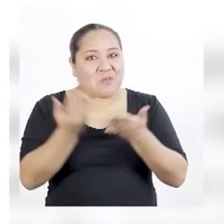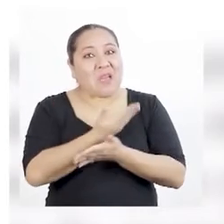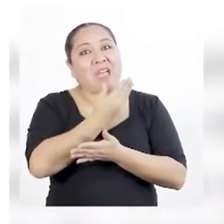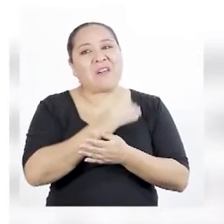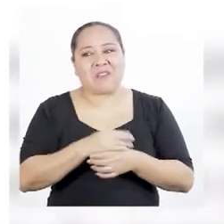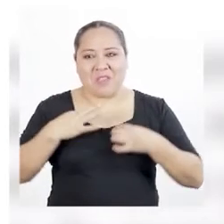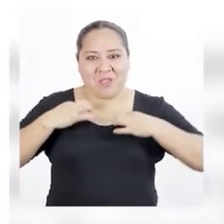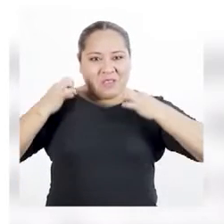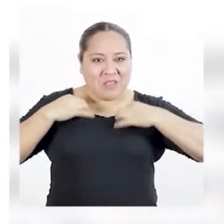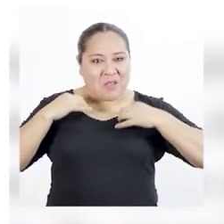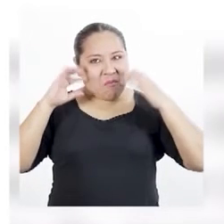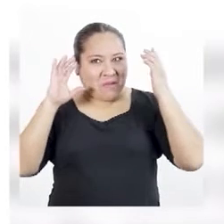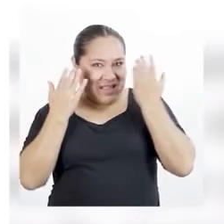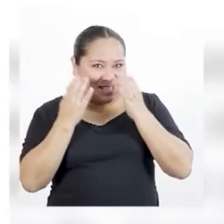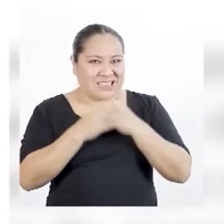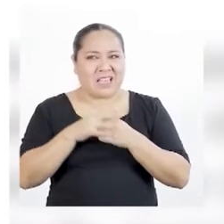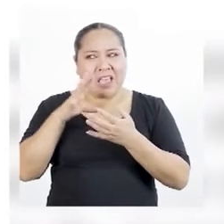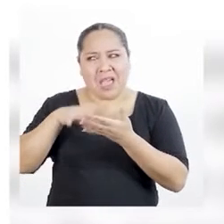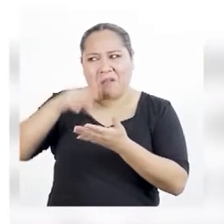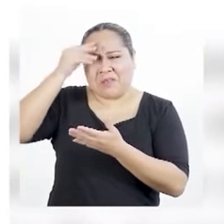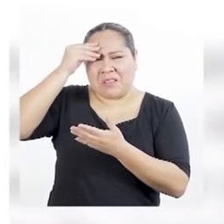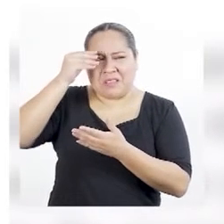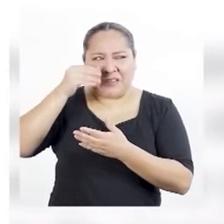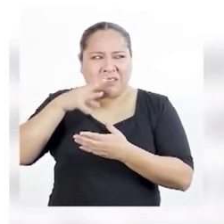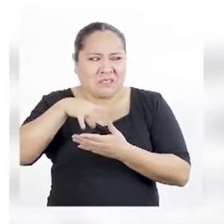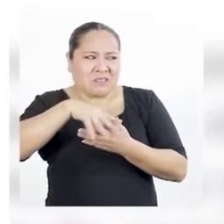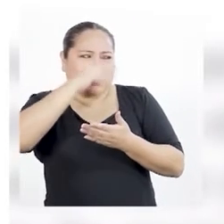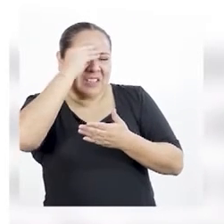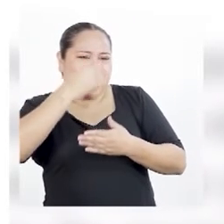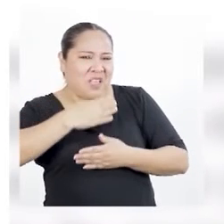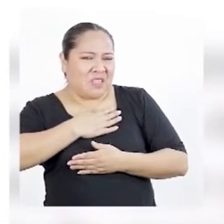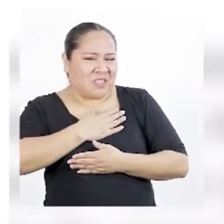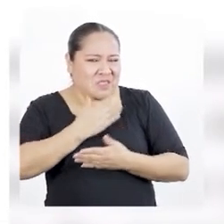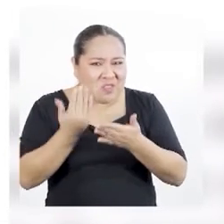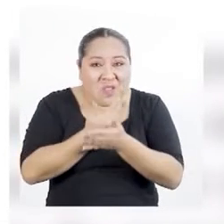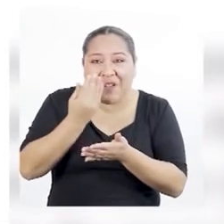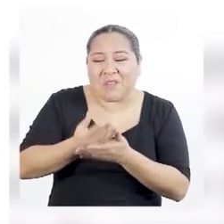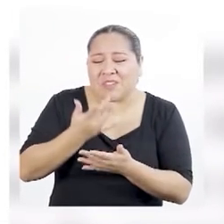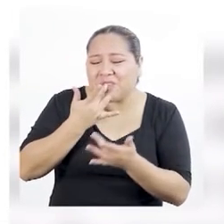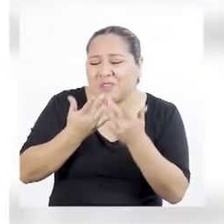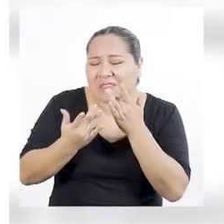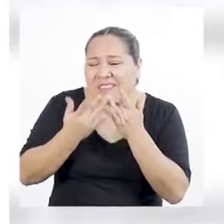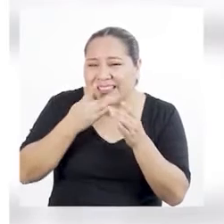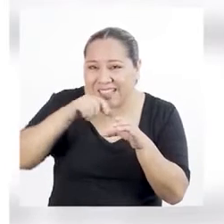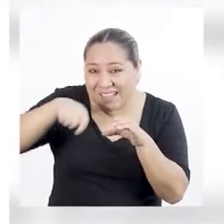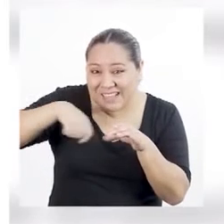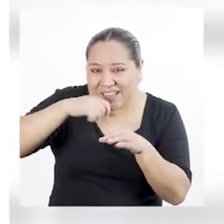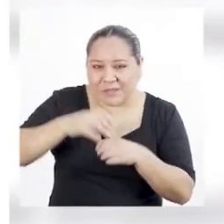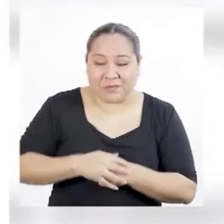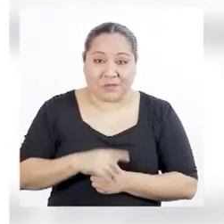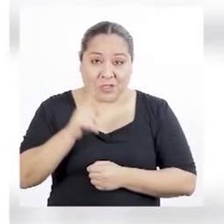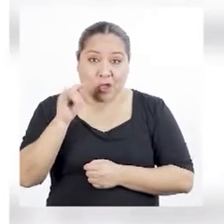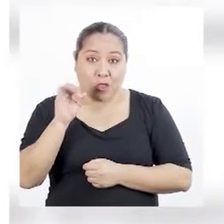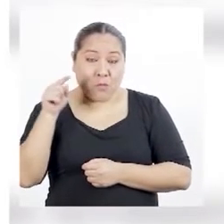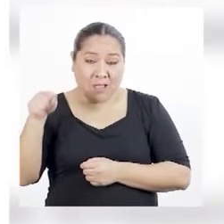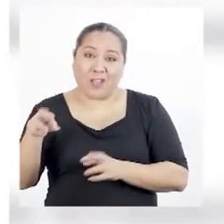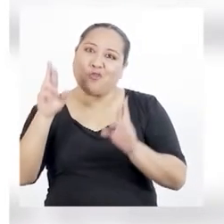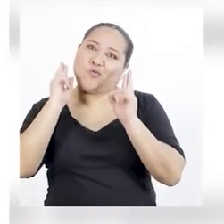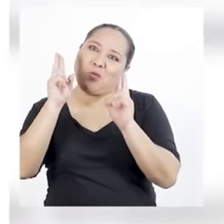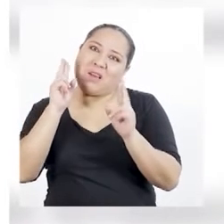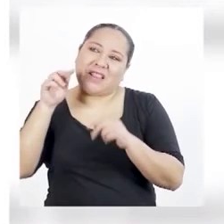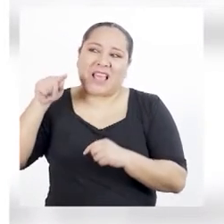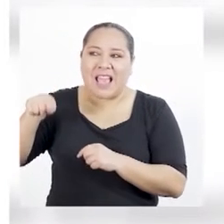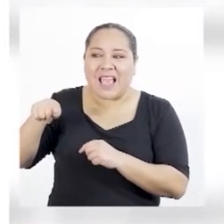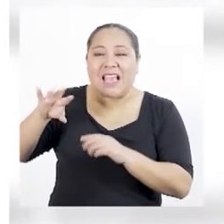se vistió como ellos y aprendió a disfrutar de nuevos sabores y sazones. Tomás tuvo suerte.